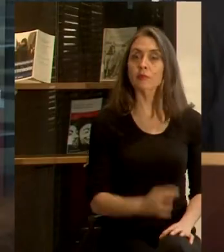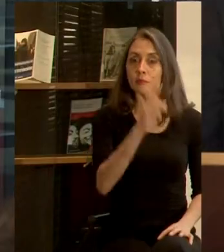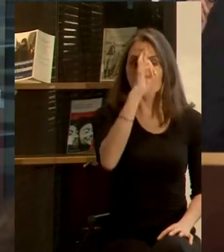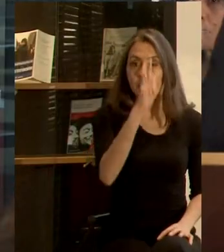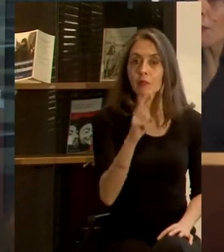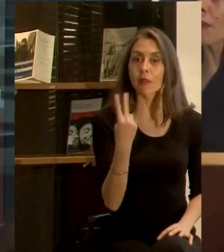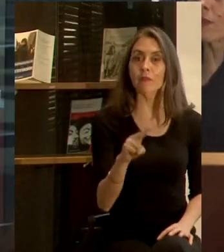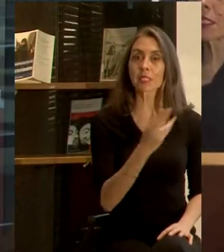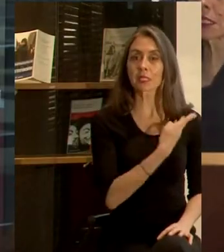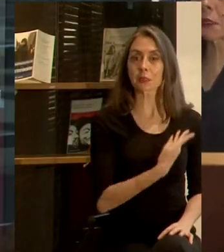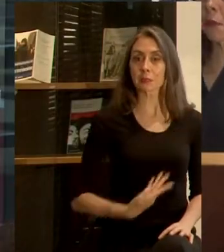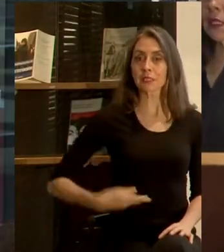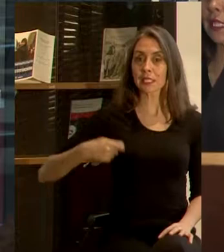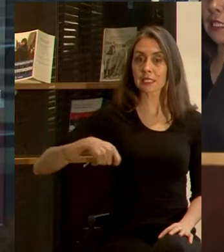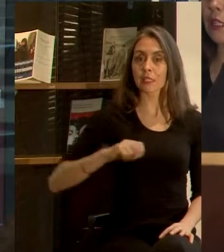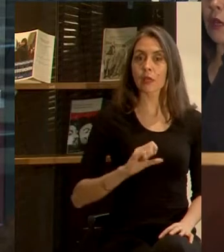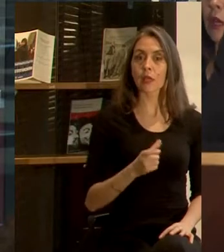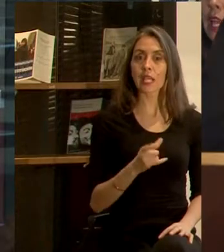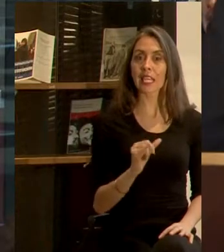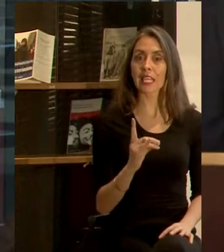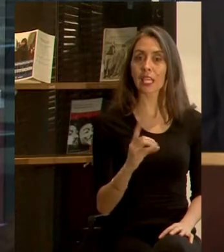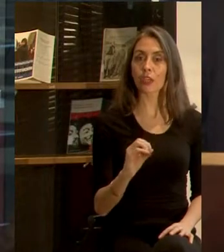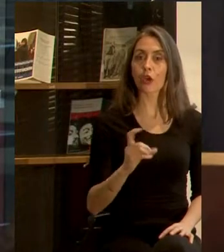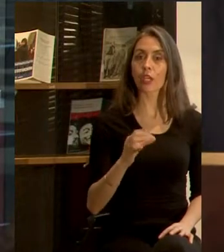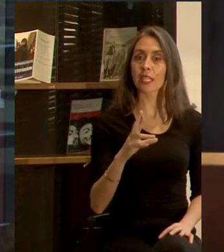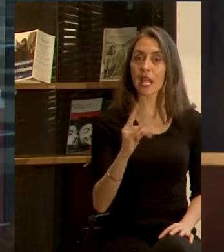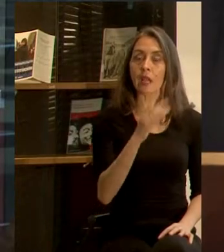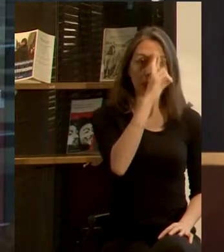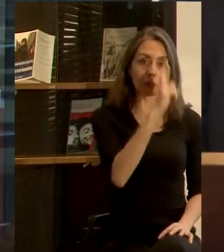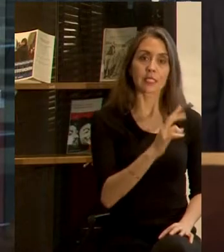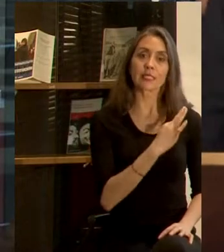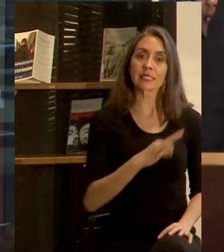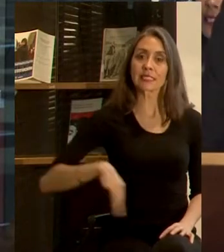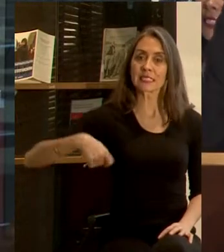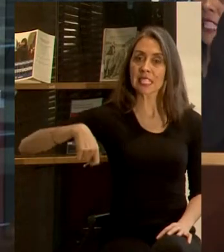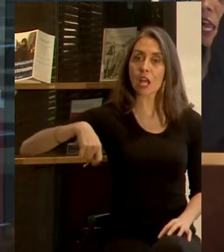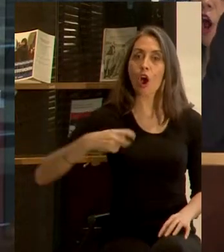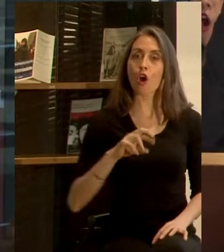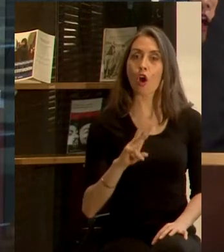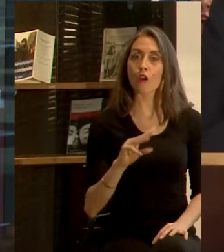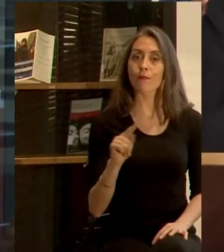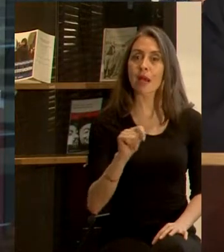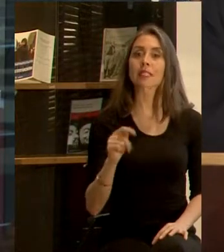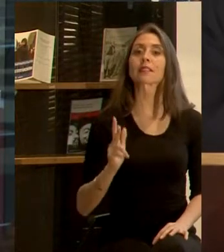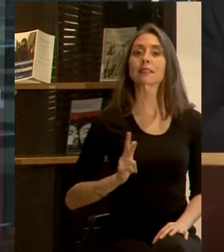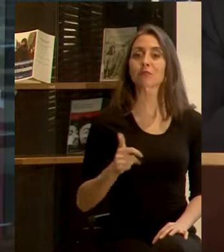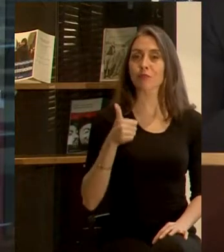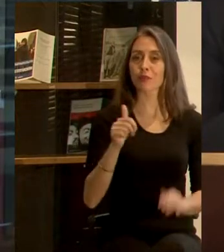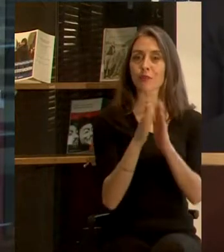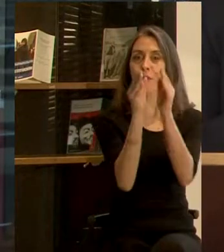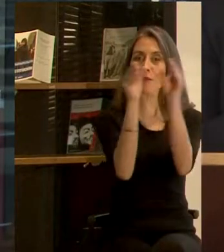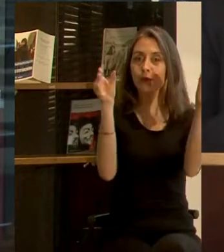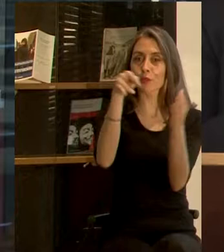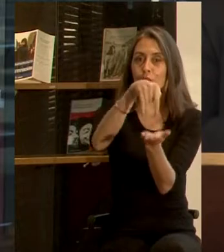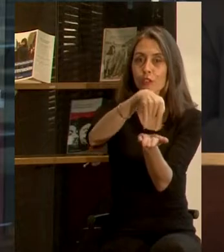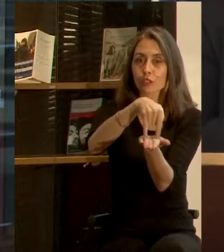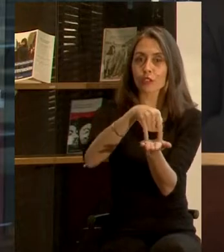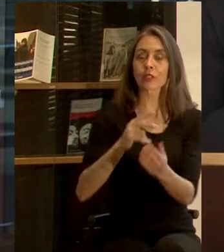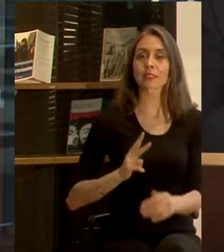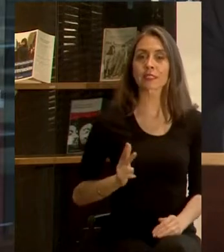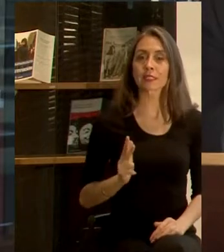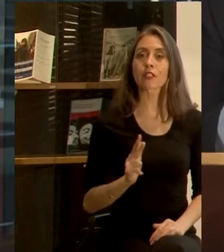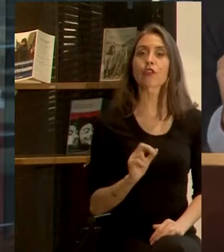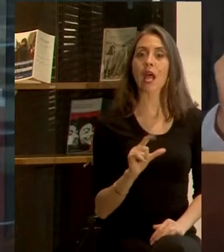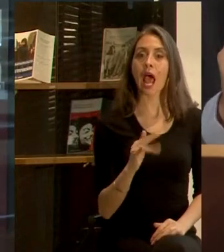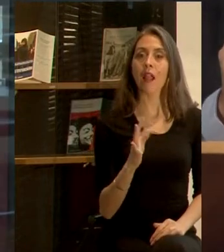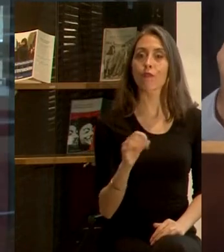Honorable vicepresidente del Senado, don Guido Girardi, honorable senador Horvath, señor director de la Biblioteca del Congreso Nacional, don Alfonso